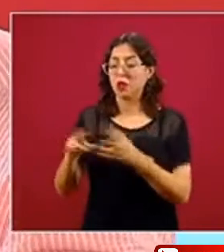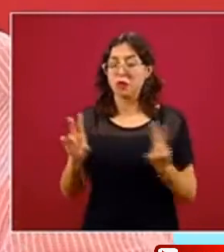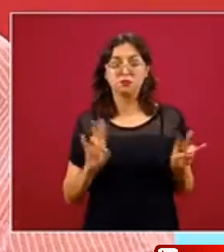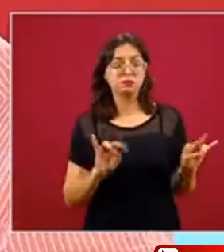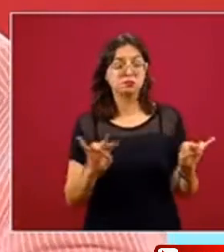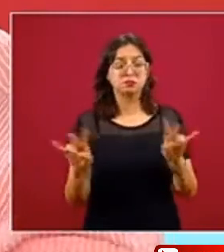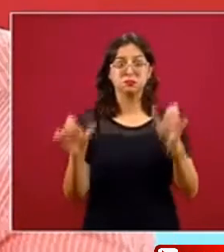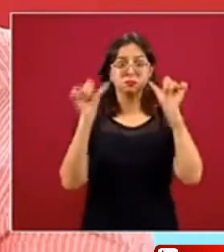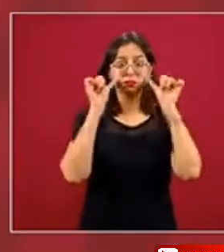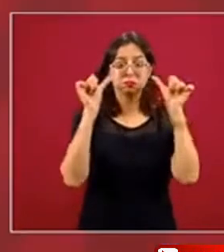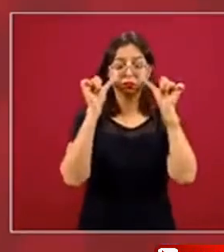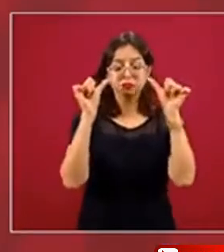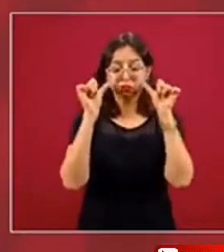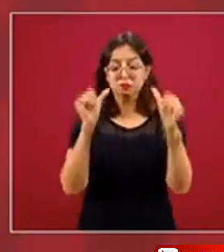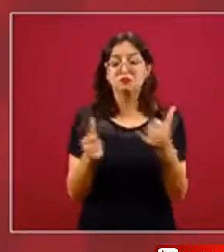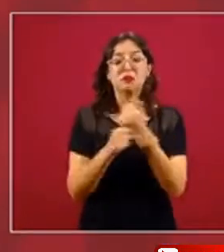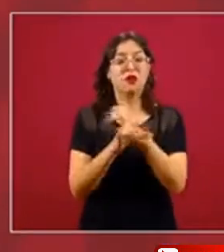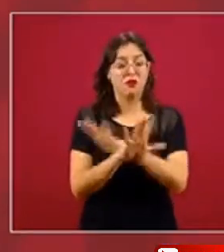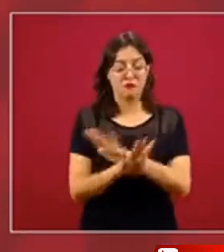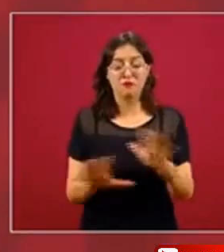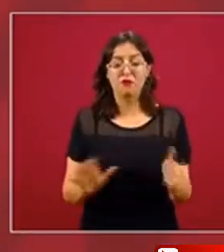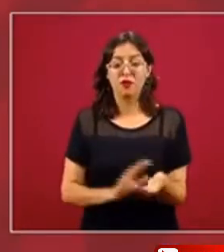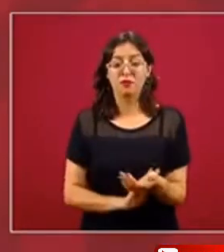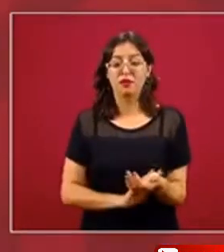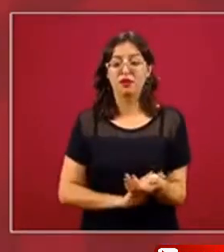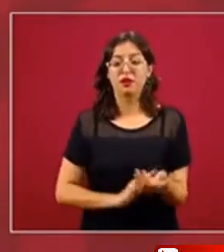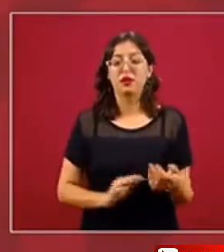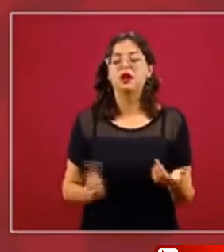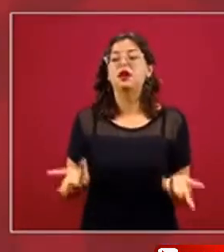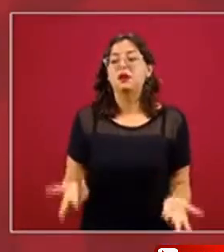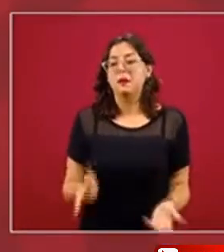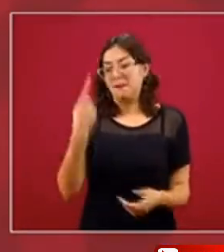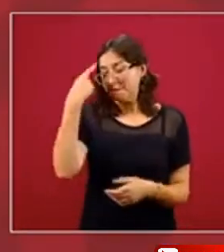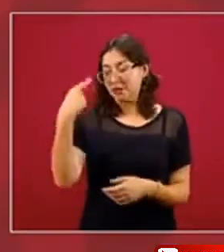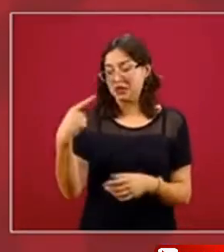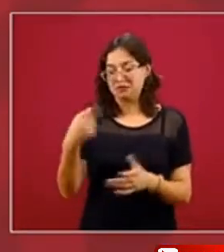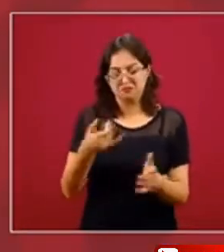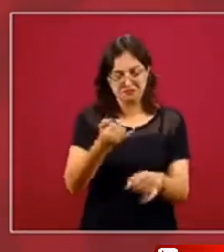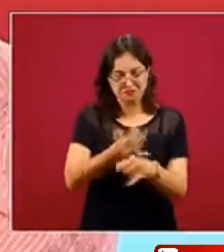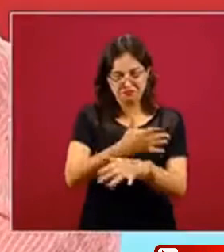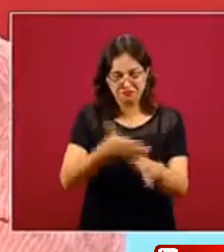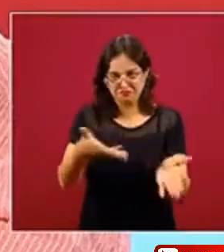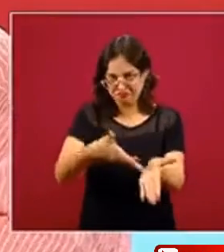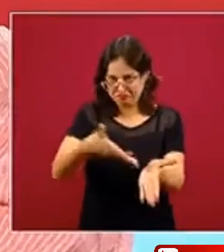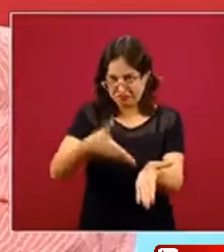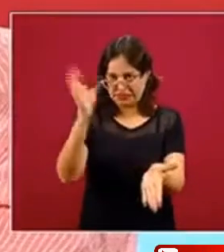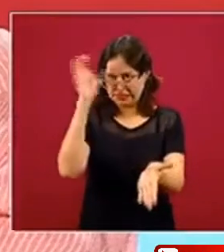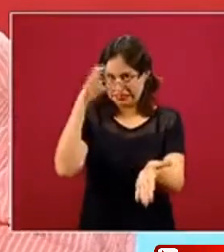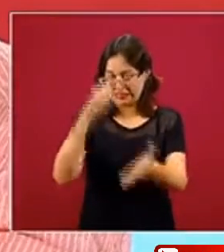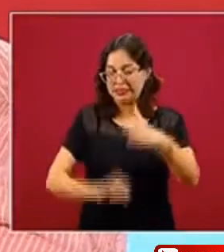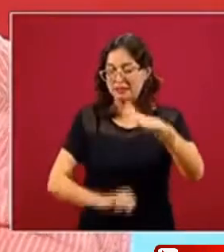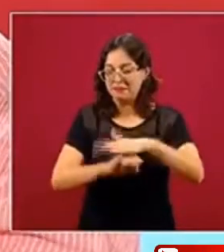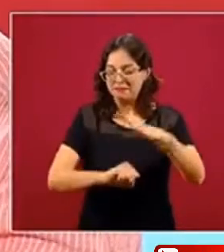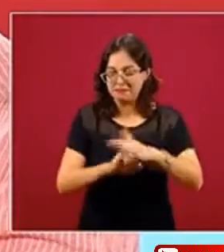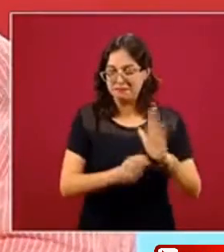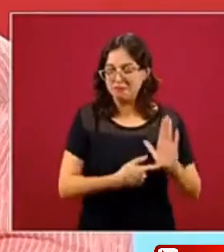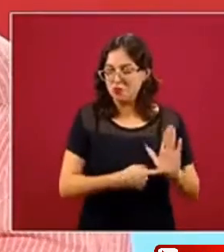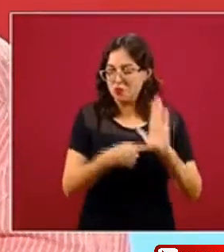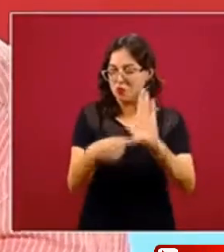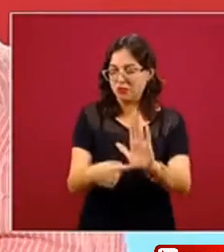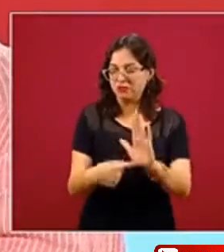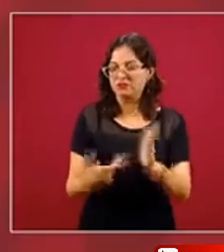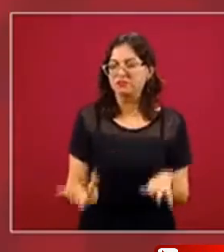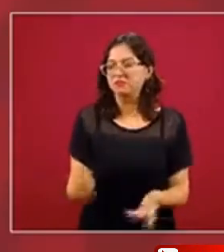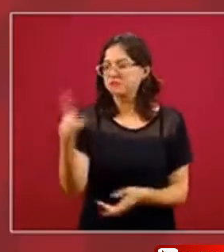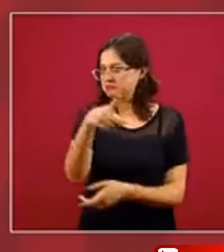atentas a la información que está basada en técnica, en ciencia, en evidencia y